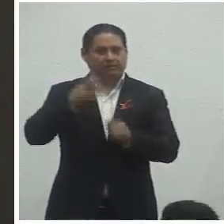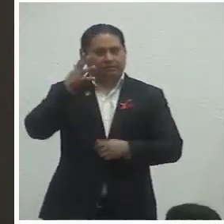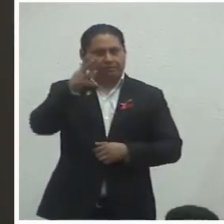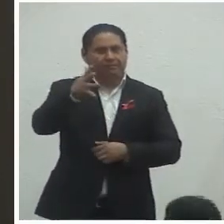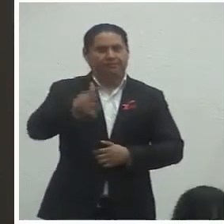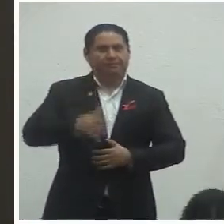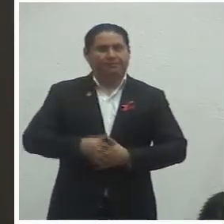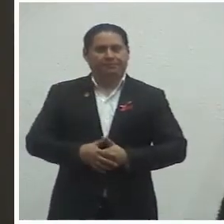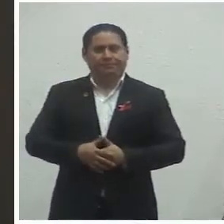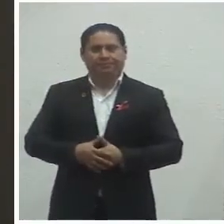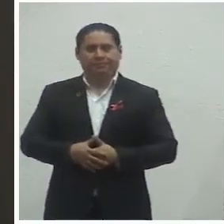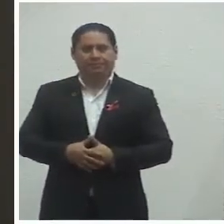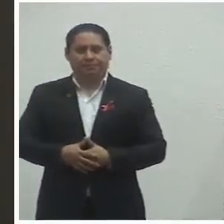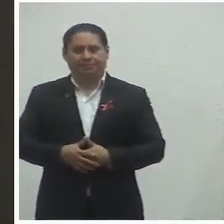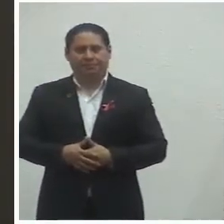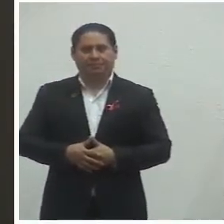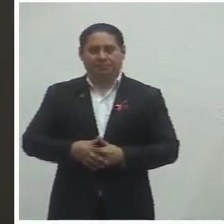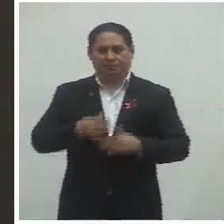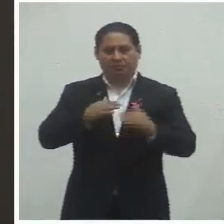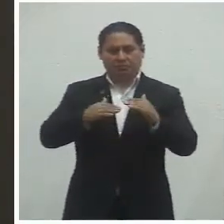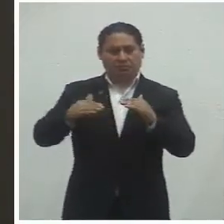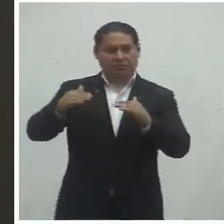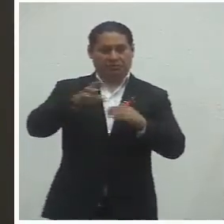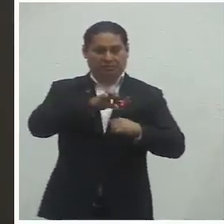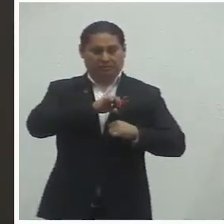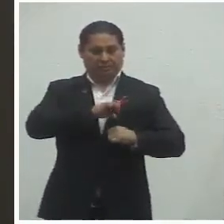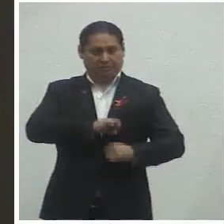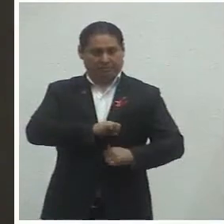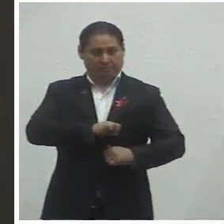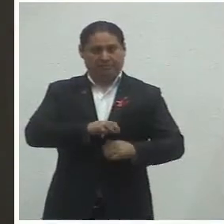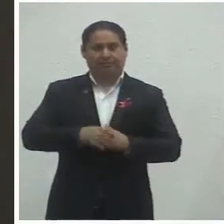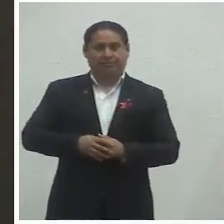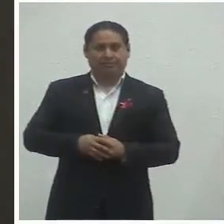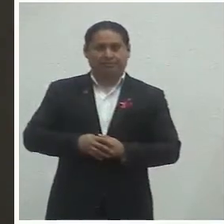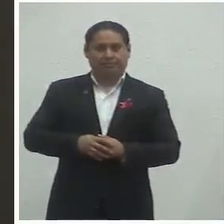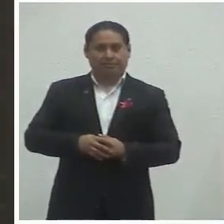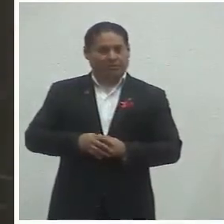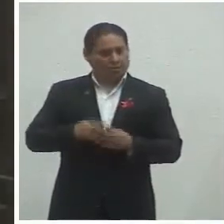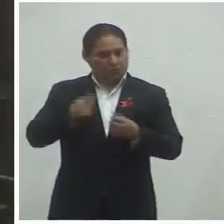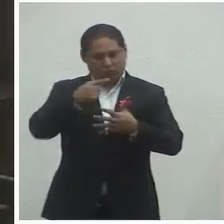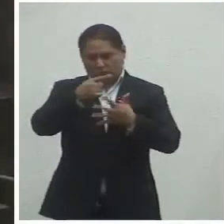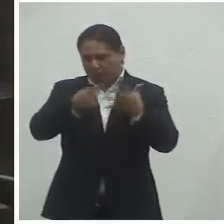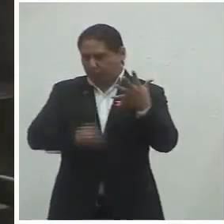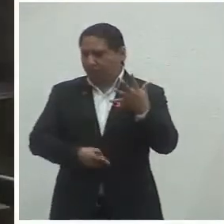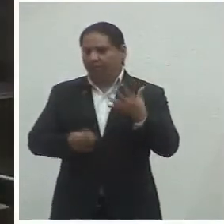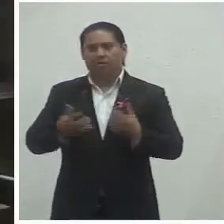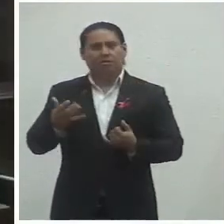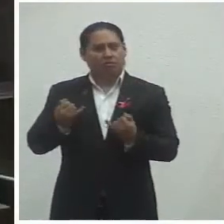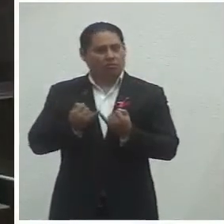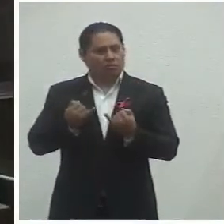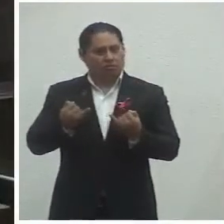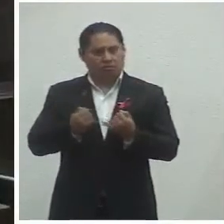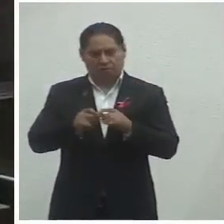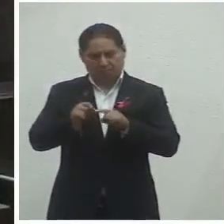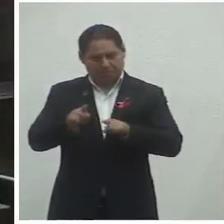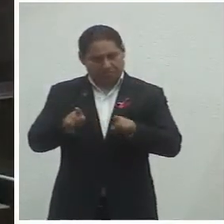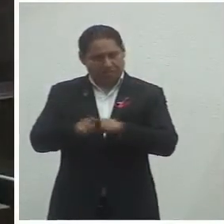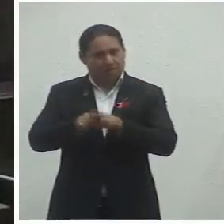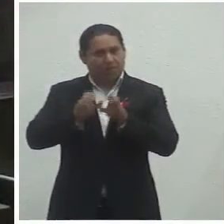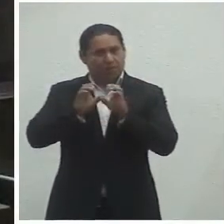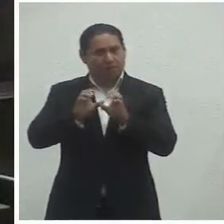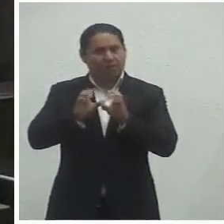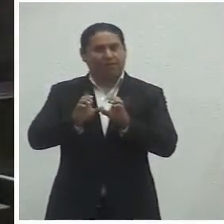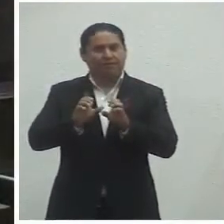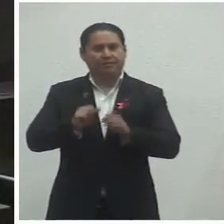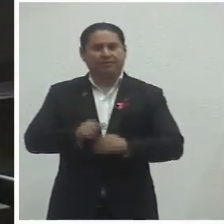futuro. Los altos funcionarios, sin excepción, deberán andarse con más